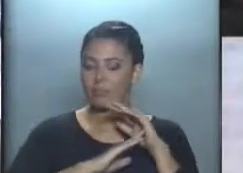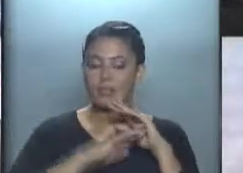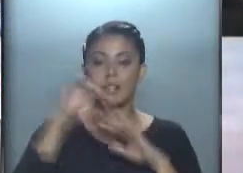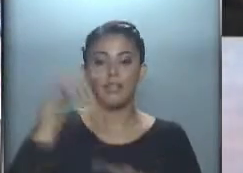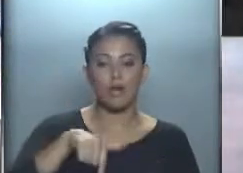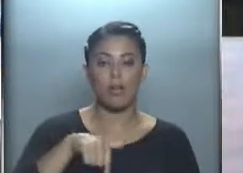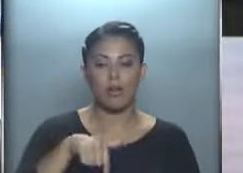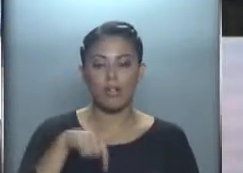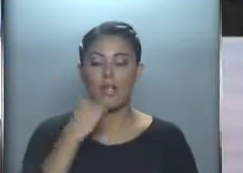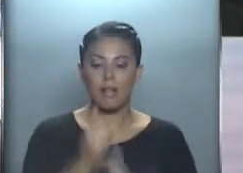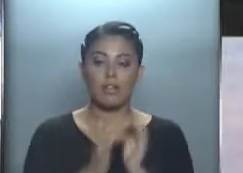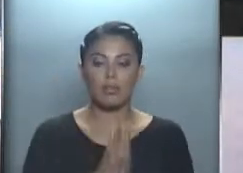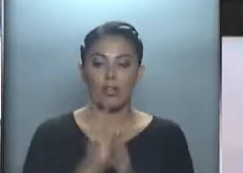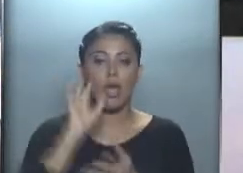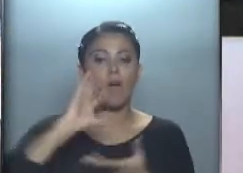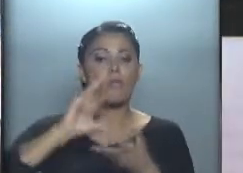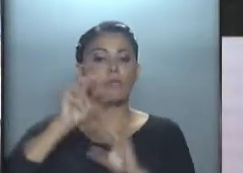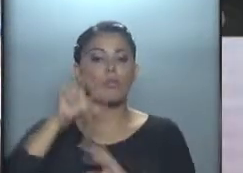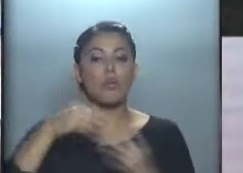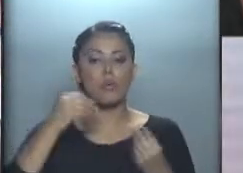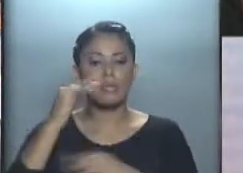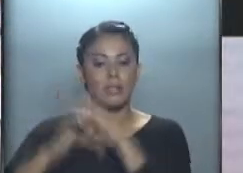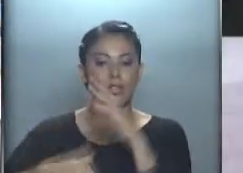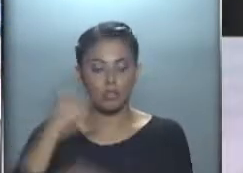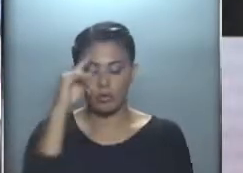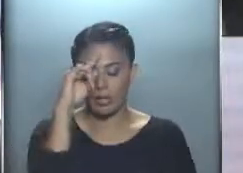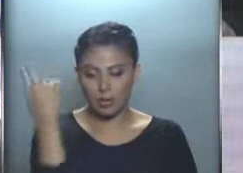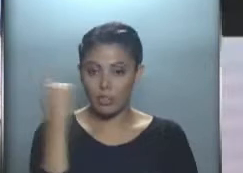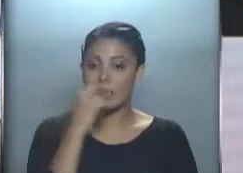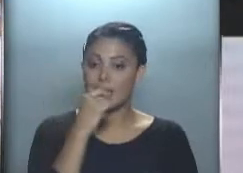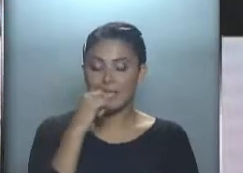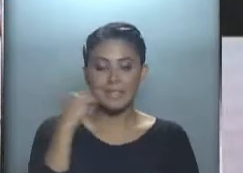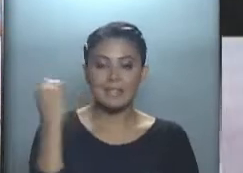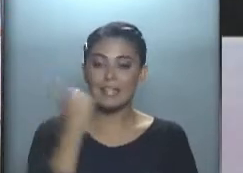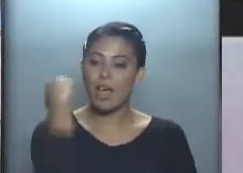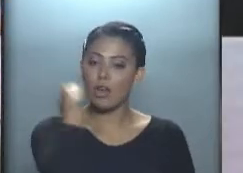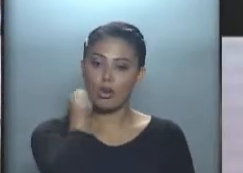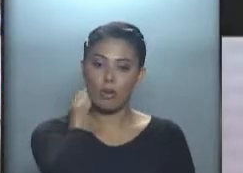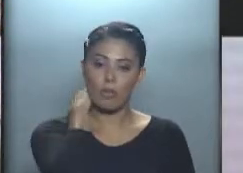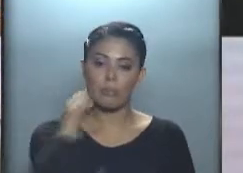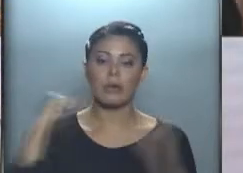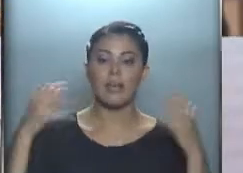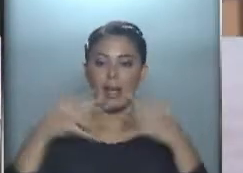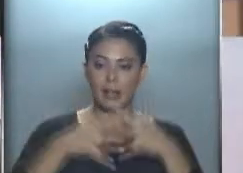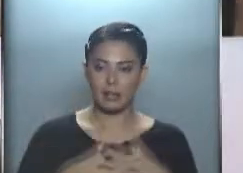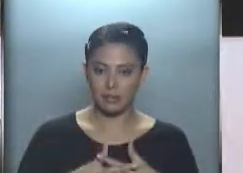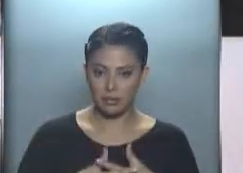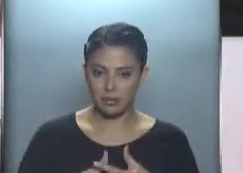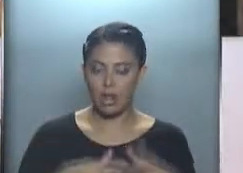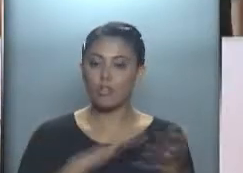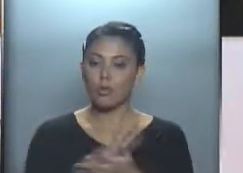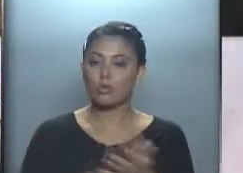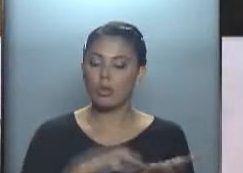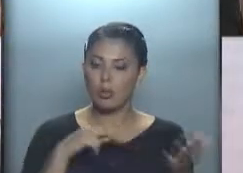refiriendo al modelo de desarrollo nacional si se busca una economía integrada resolviendo estos eslabones que